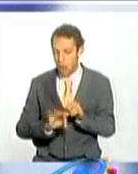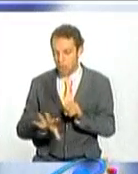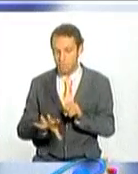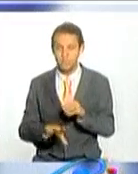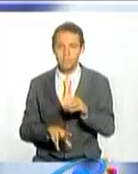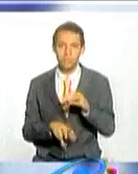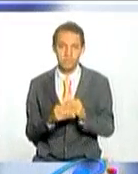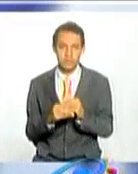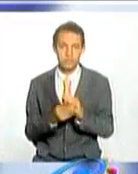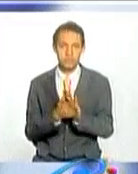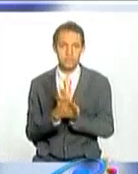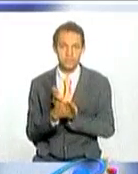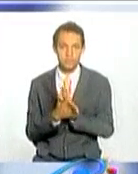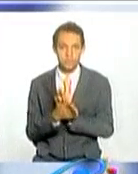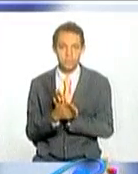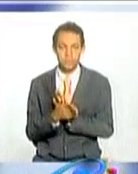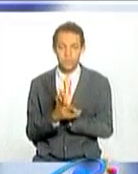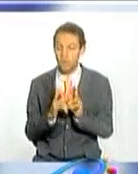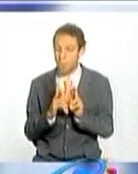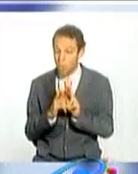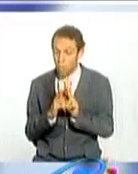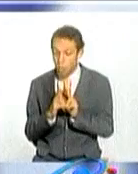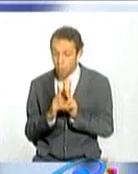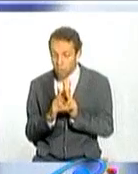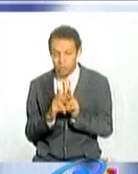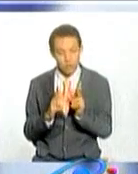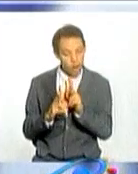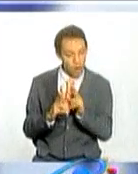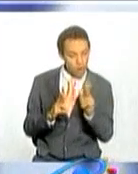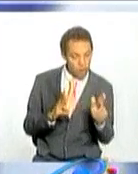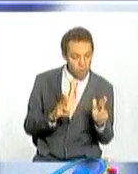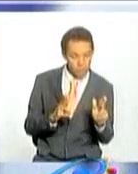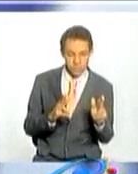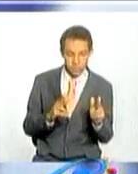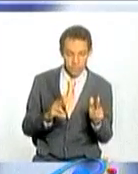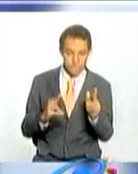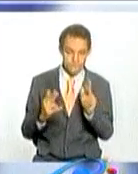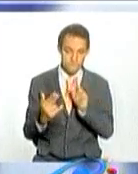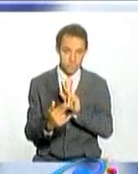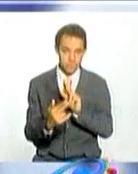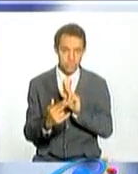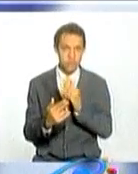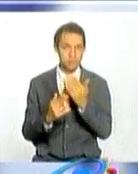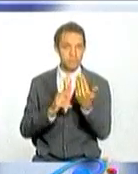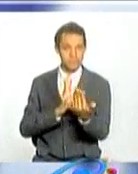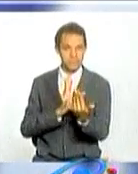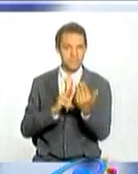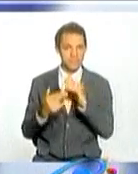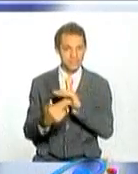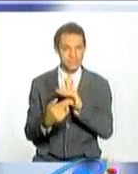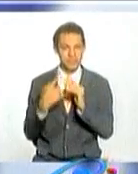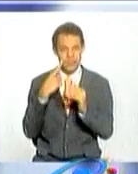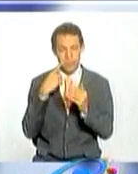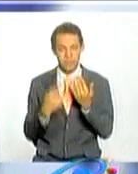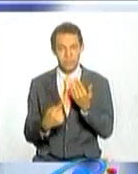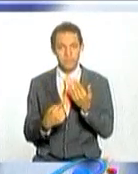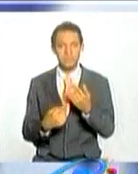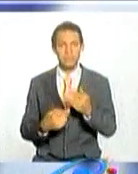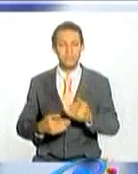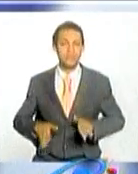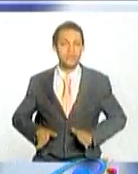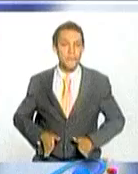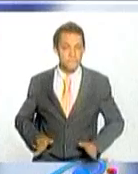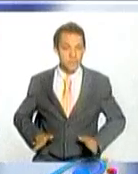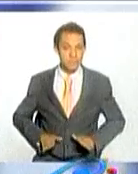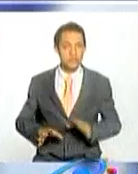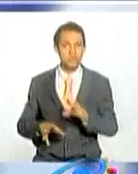Lo vemos en un corte longitudinal y lo vemos en un corte transversal. Aquí estaría la pelvis renal. En el caso de ella, como ella